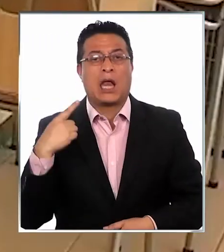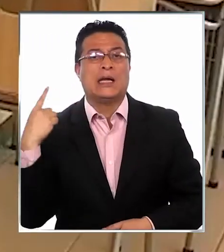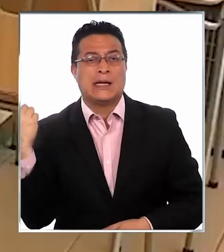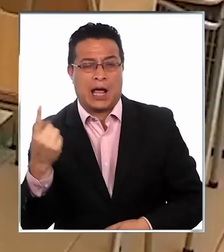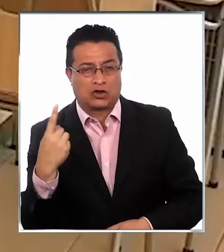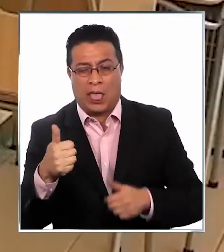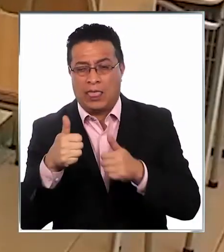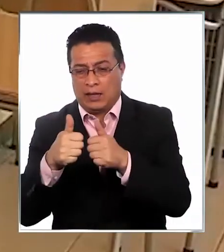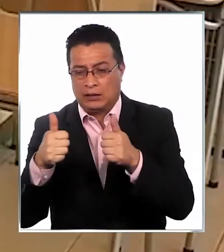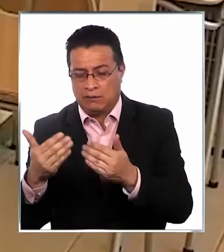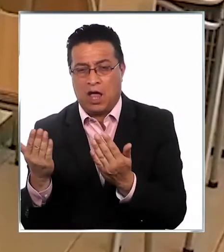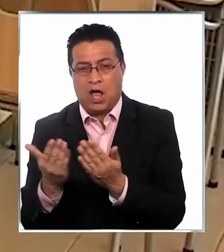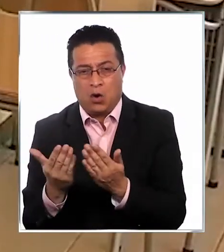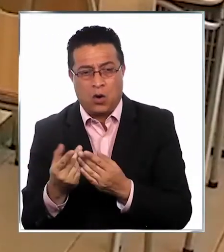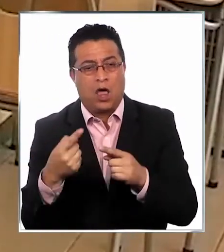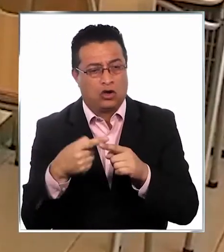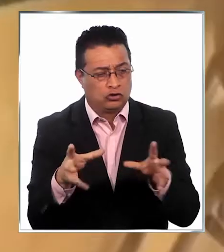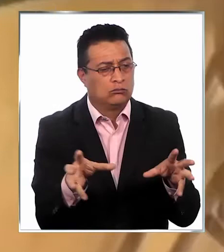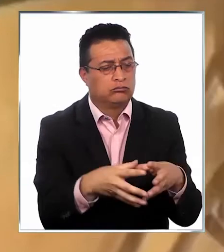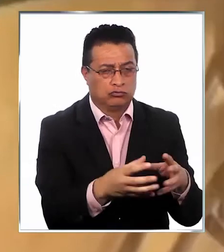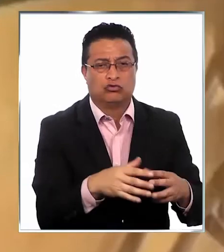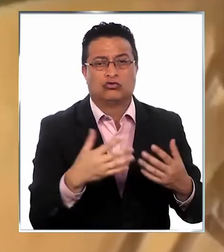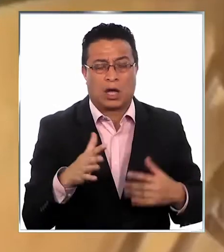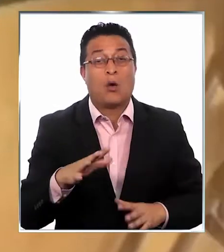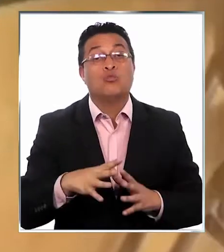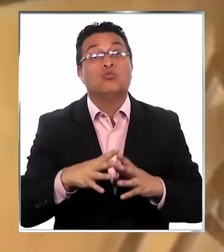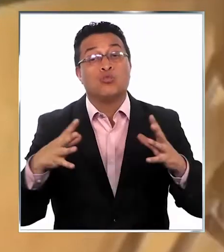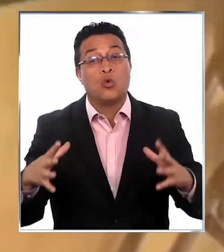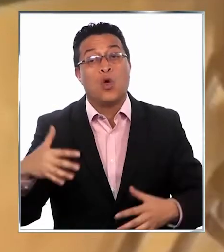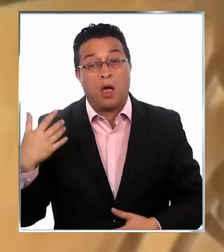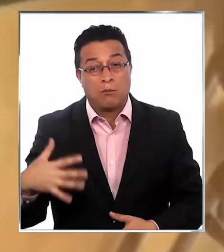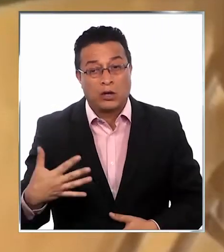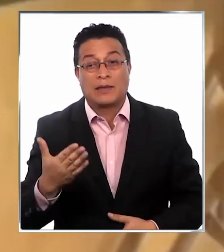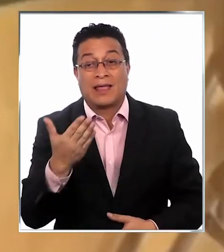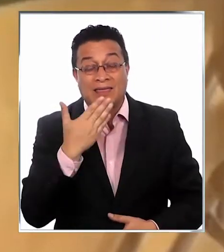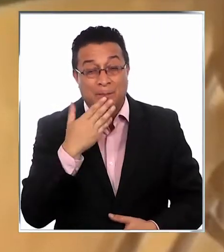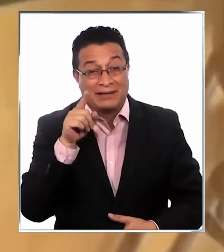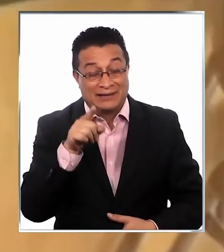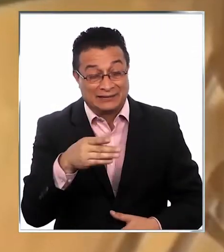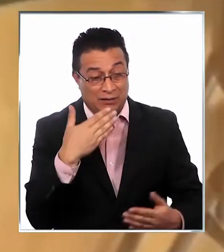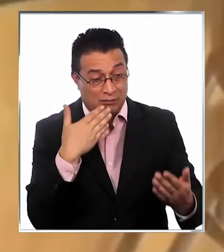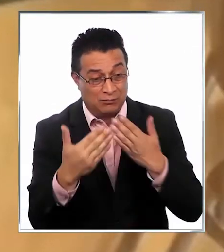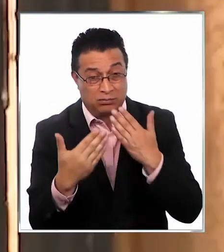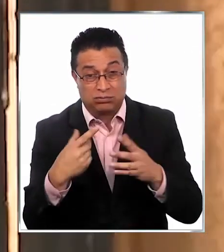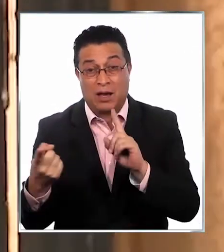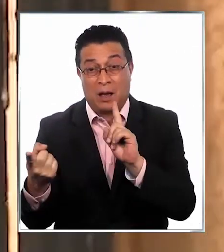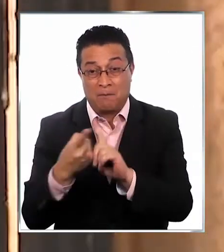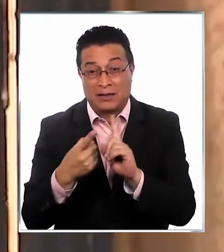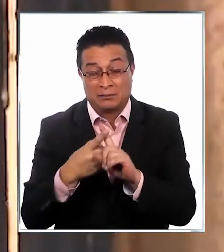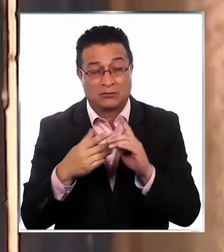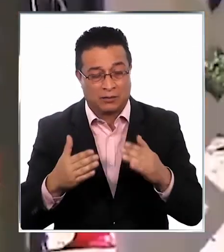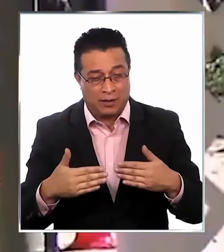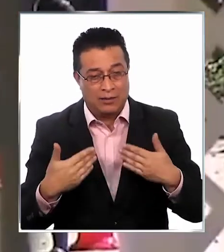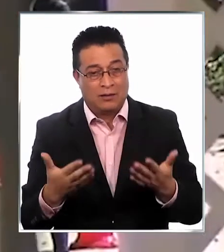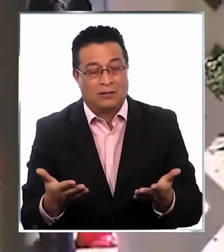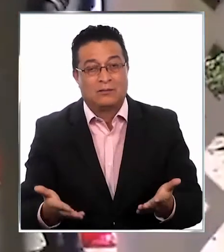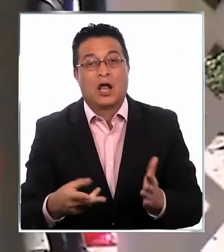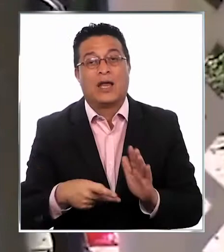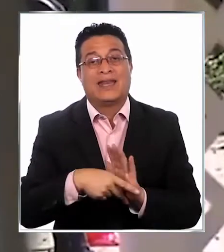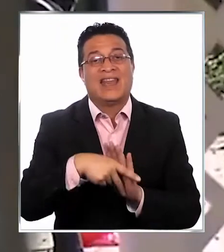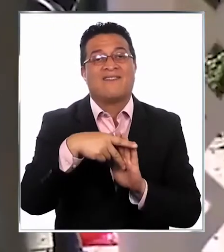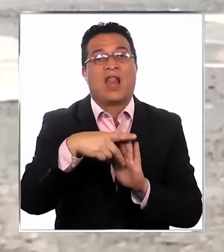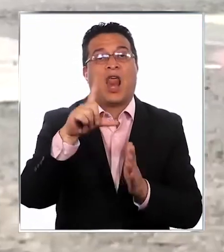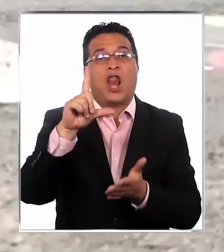directiva del colegio y con otros organismos, y es muy importante también que ese diálogo y esa participación se genere a nivel